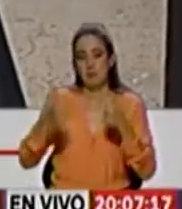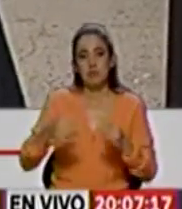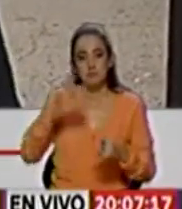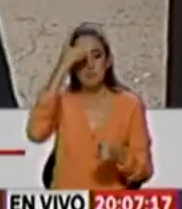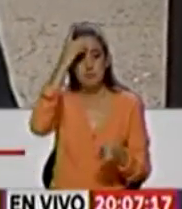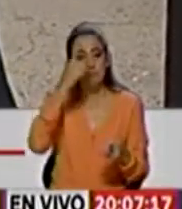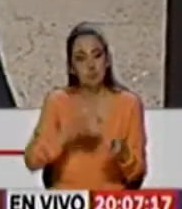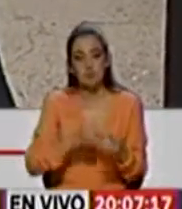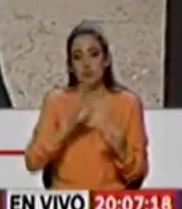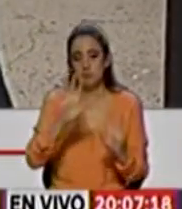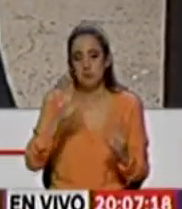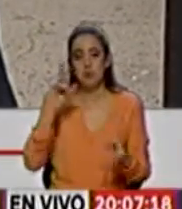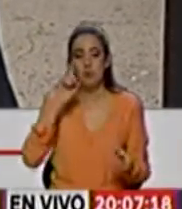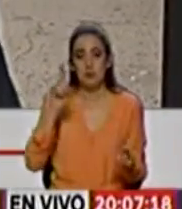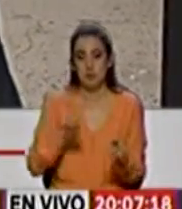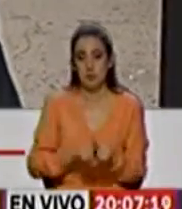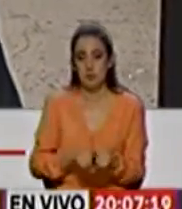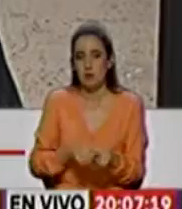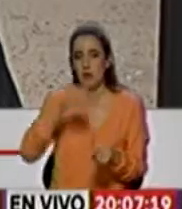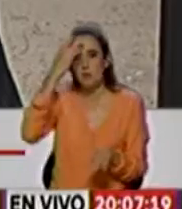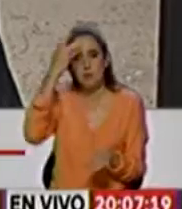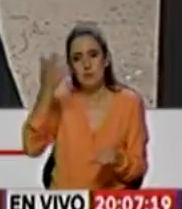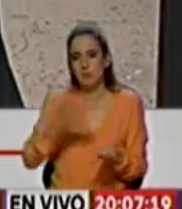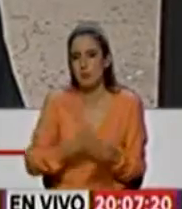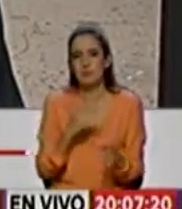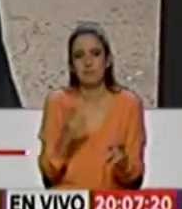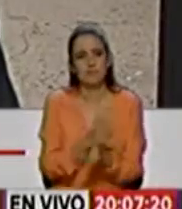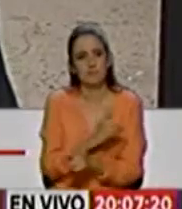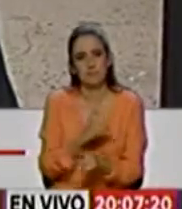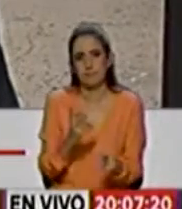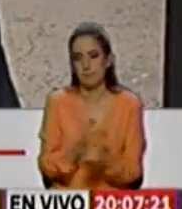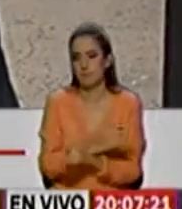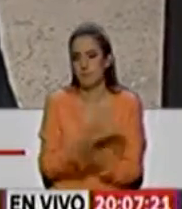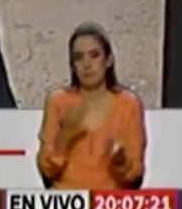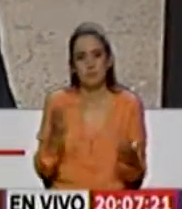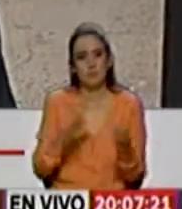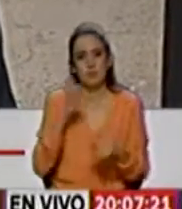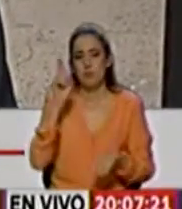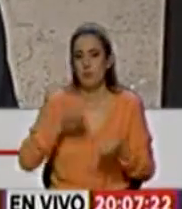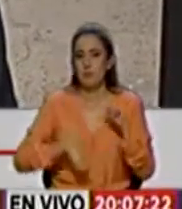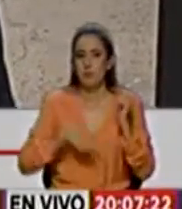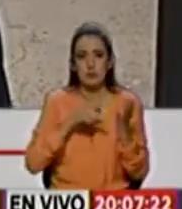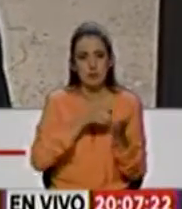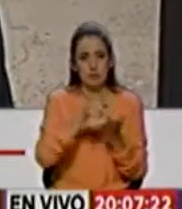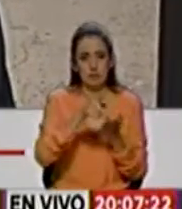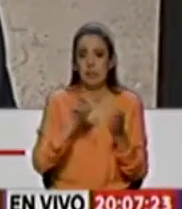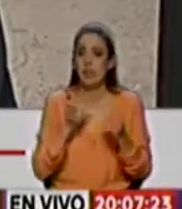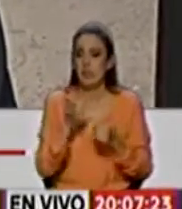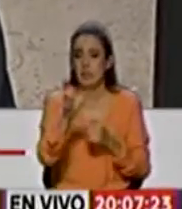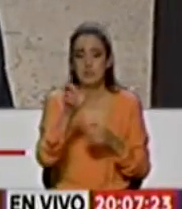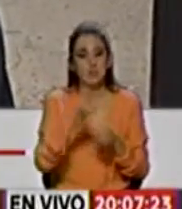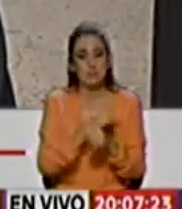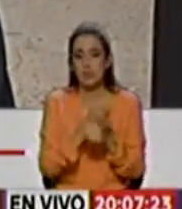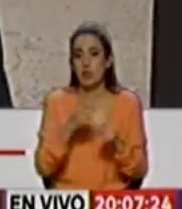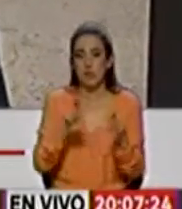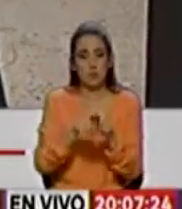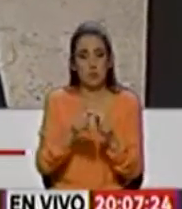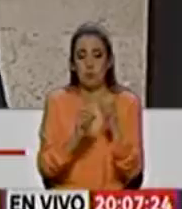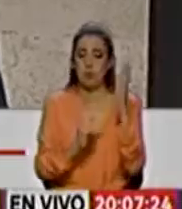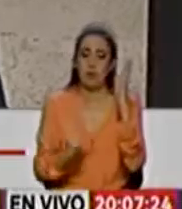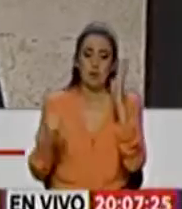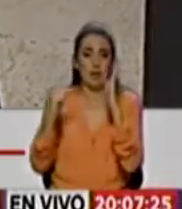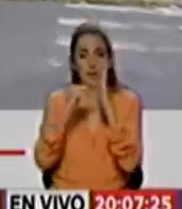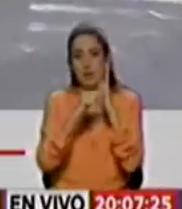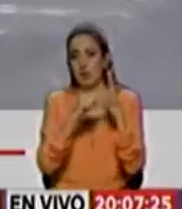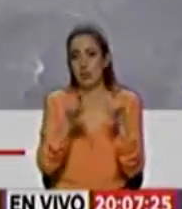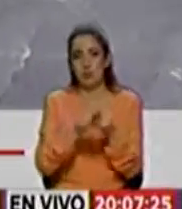que hicieron para atrás de esta alternativa, porque ya de por sí las tarjetas acá en el Ecuador tienen un impuesto